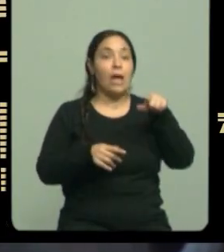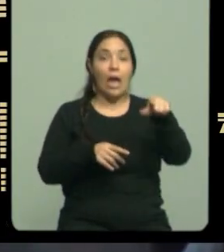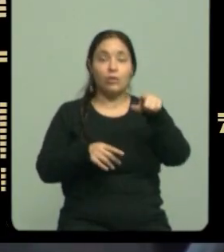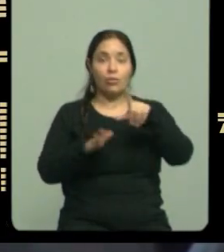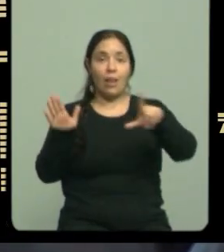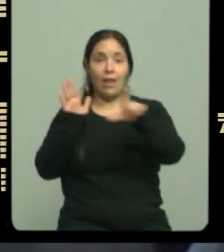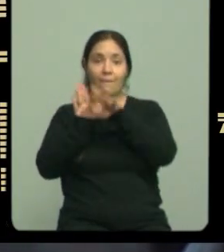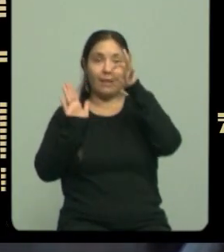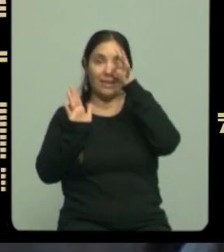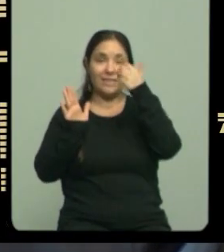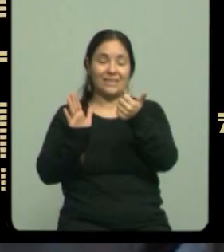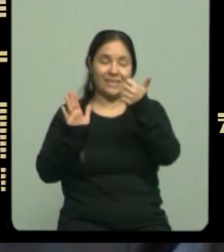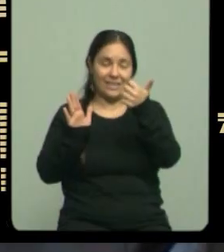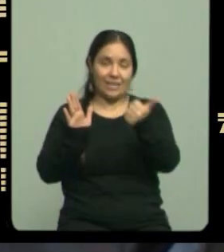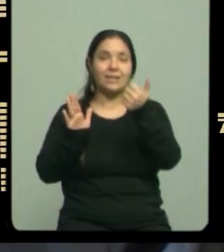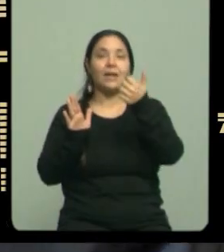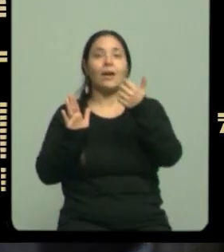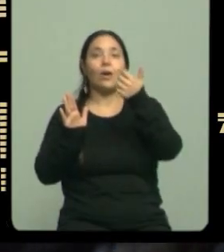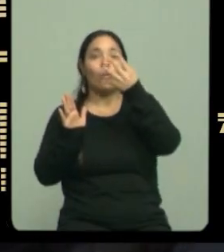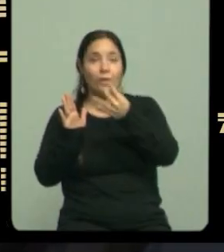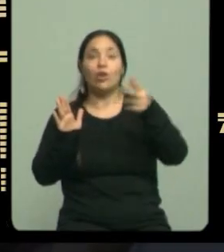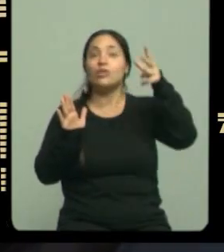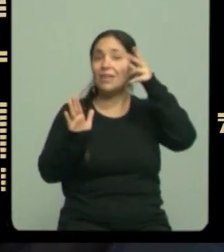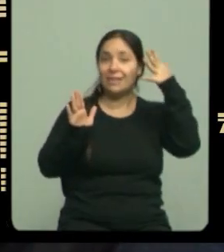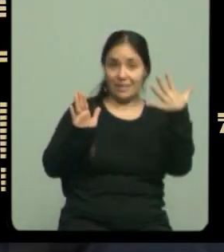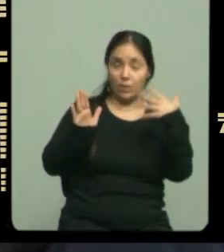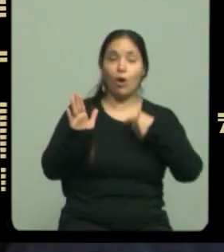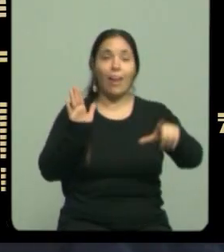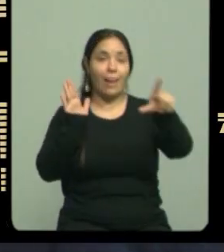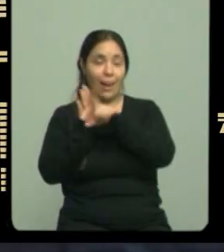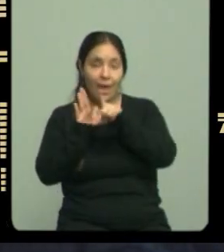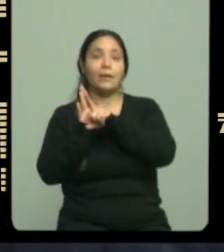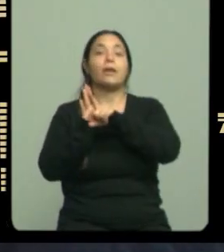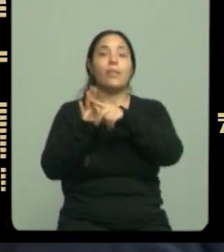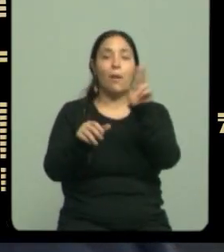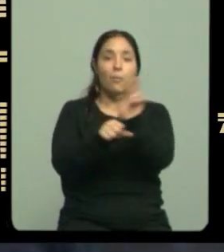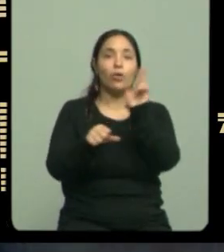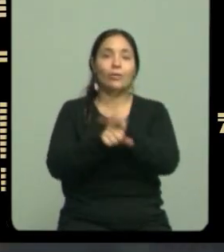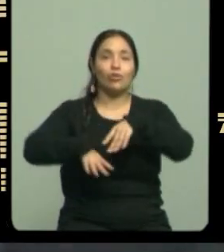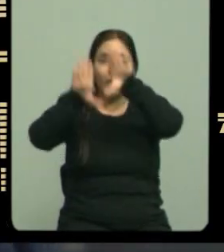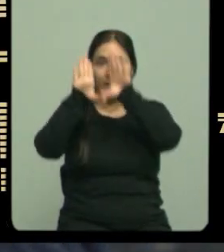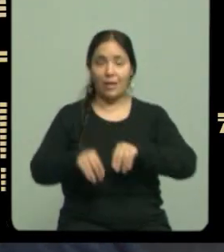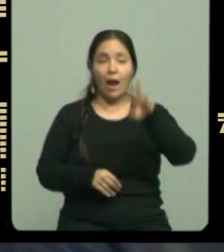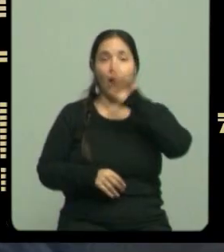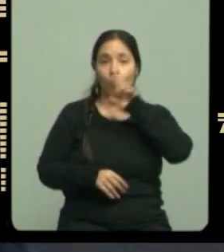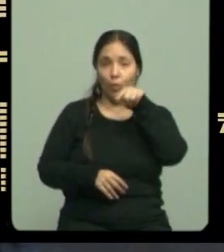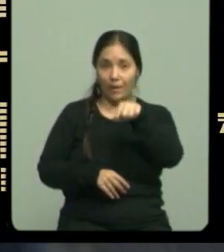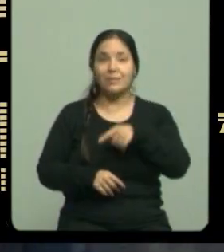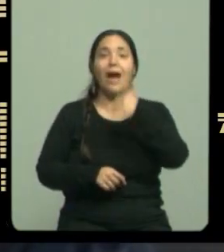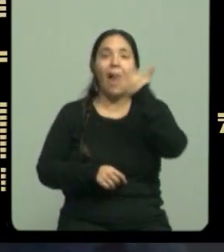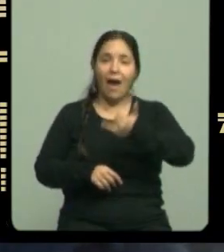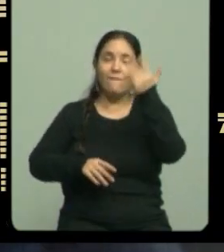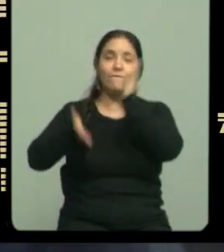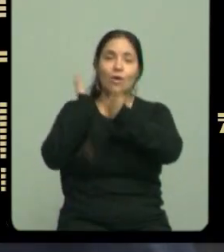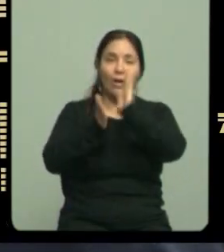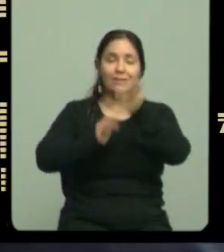está definido en la ley 26485, que es la ley de protección integral de las mujeres, donde ahí tenemos tipos